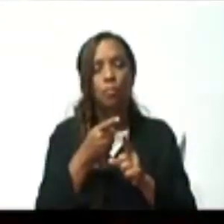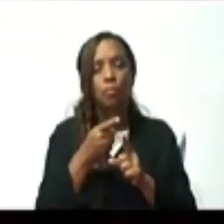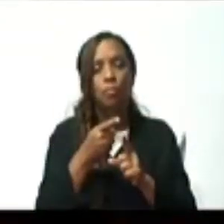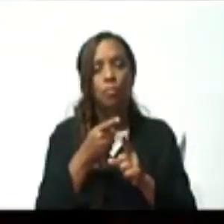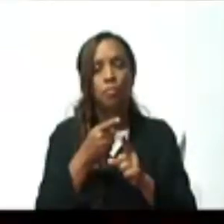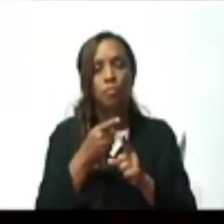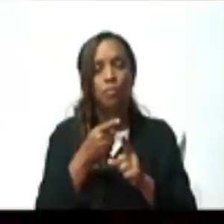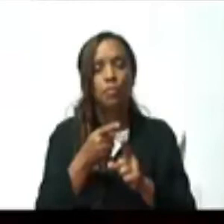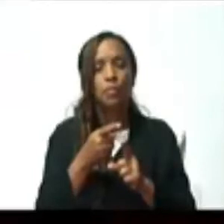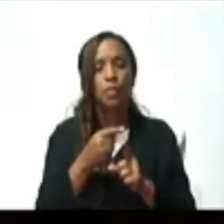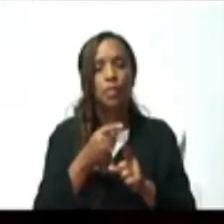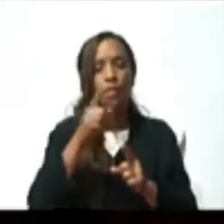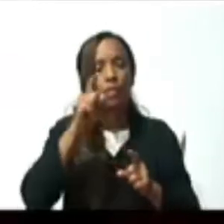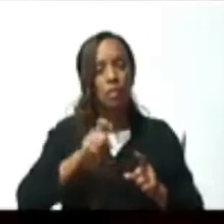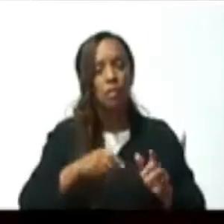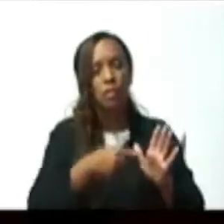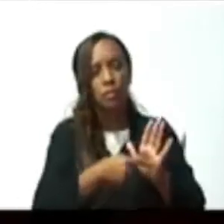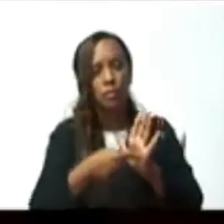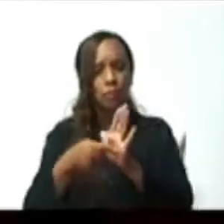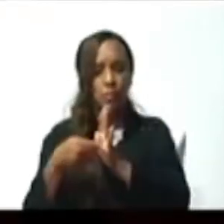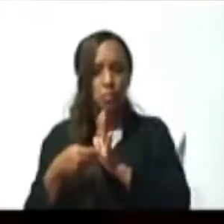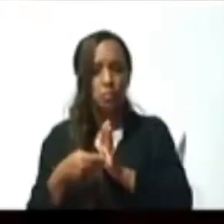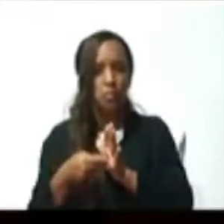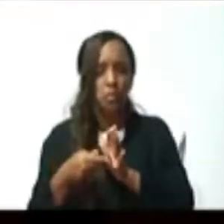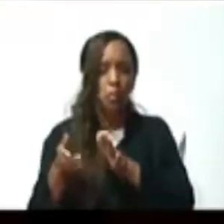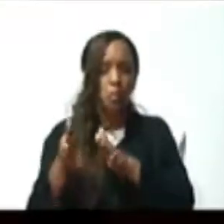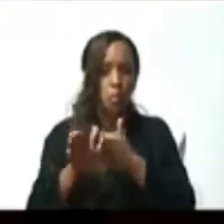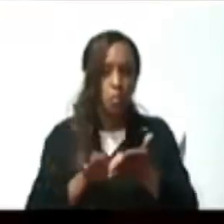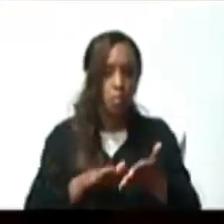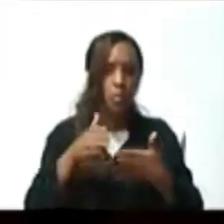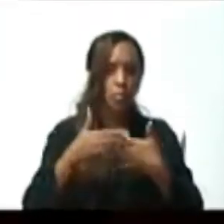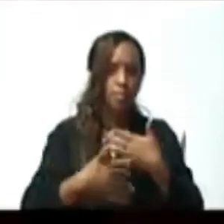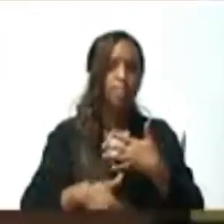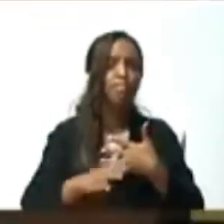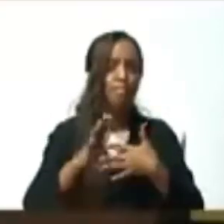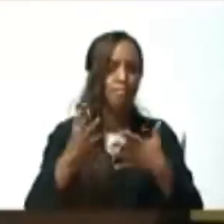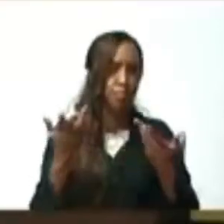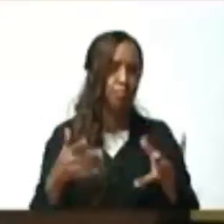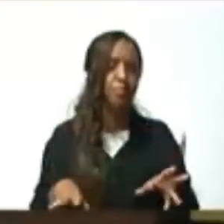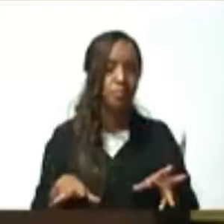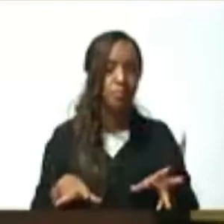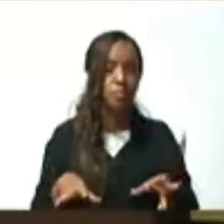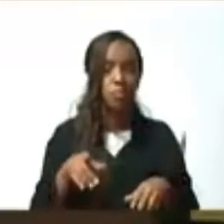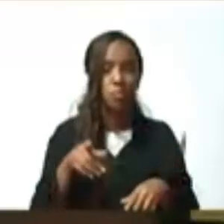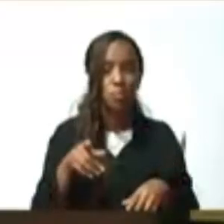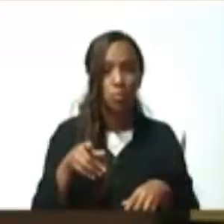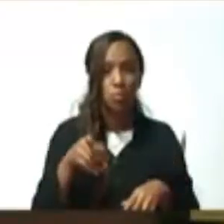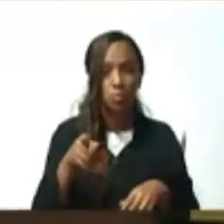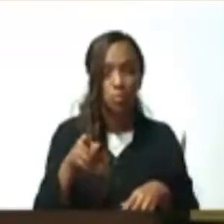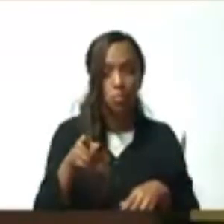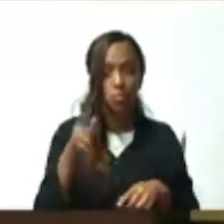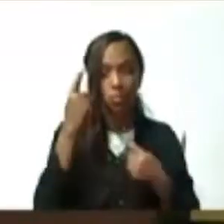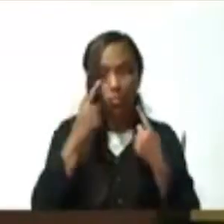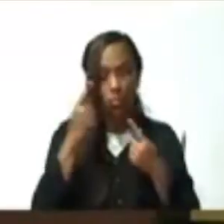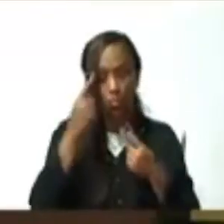discusión del tema de las resoluciones. Perfectamente podemos incluirla si el